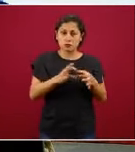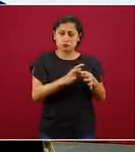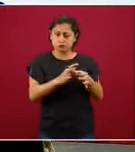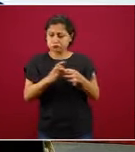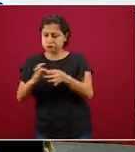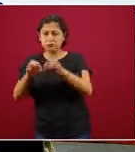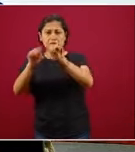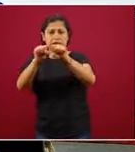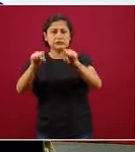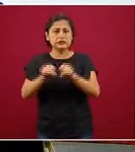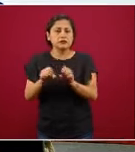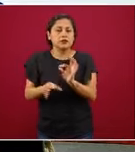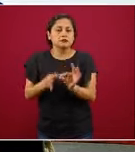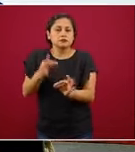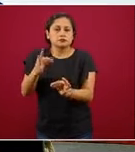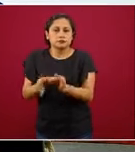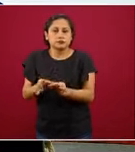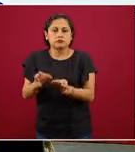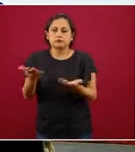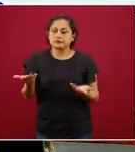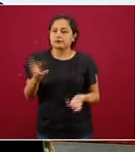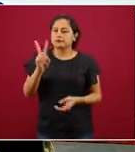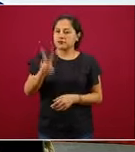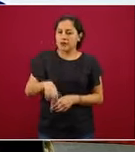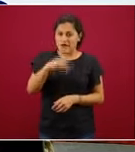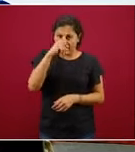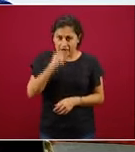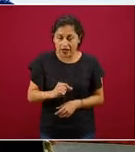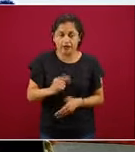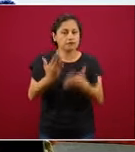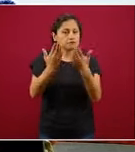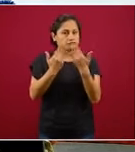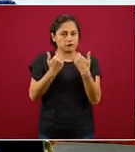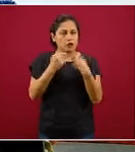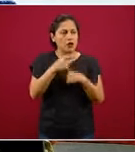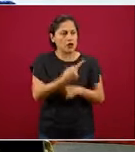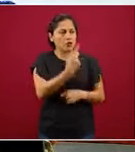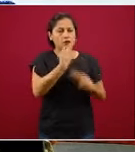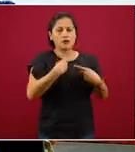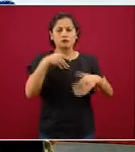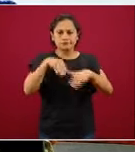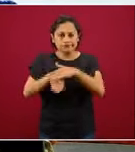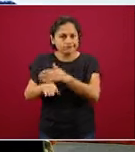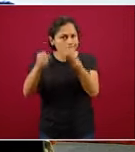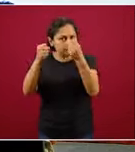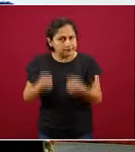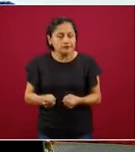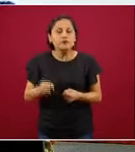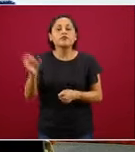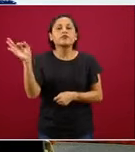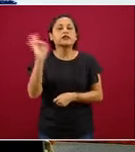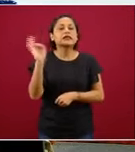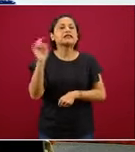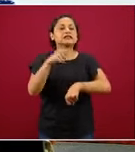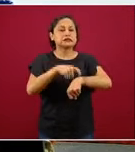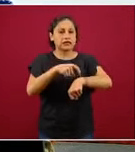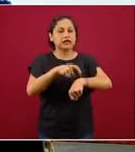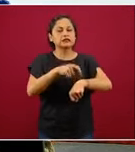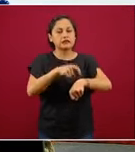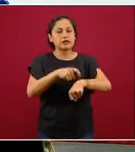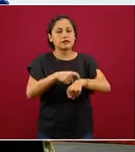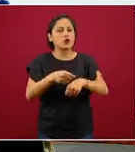un paciente que no encontremos lugar. Puede ser que el lugar tarde, o sea, no es inmediato, no